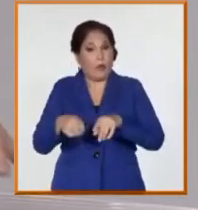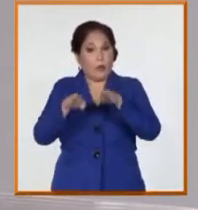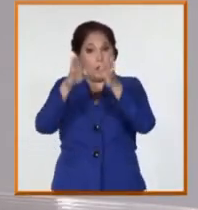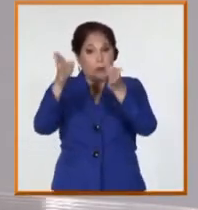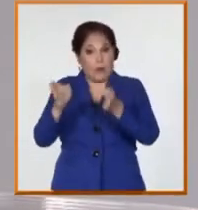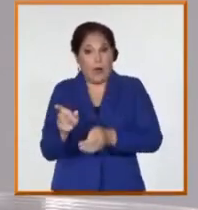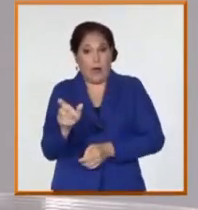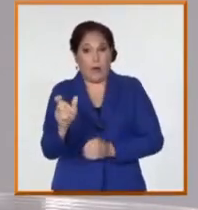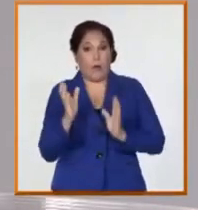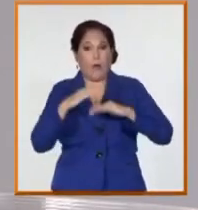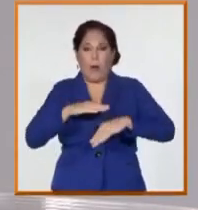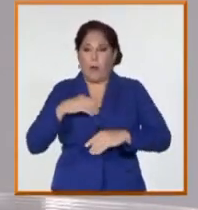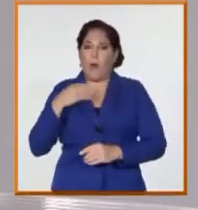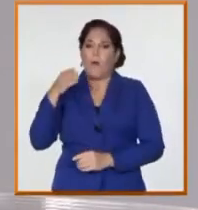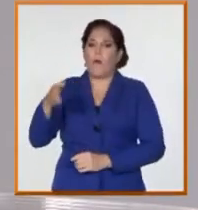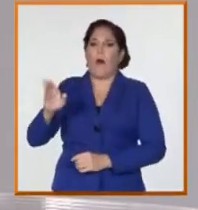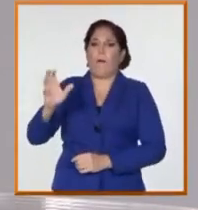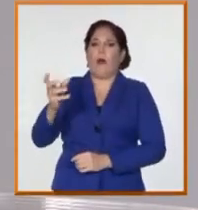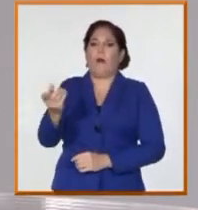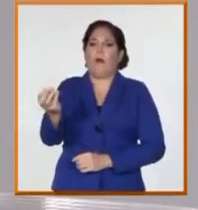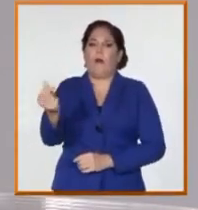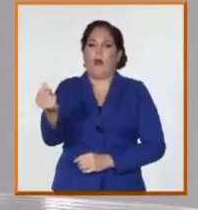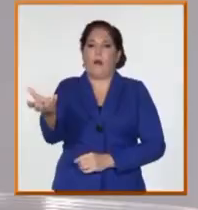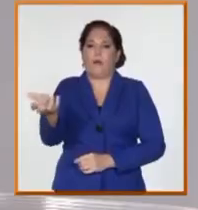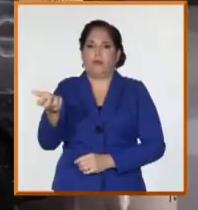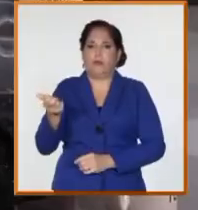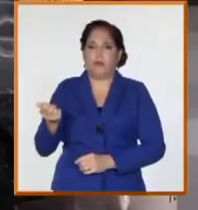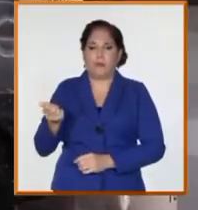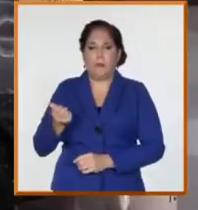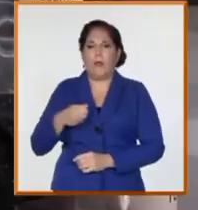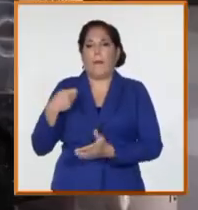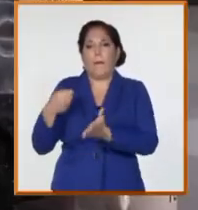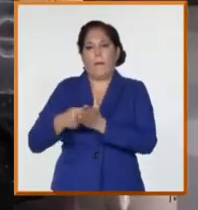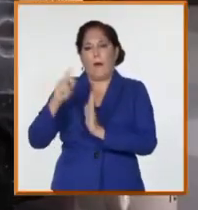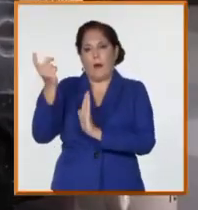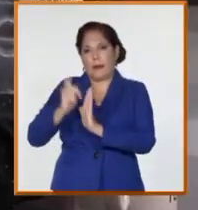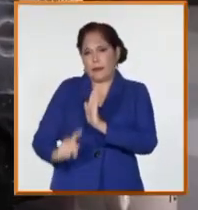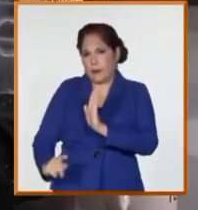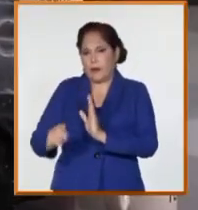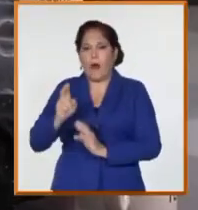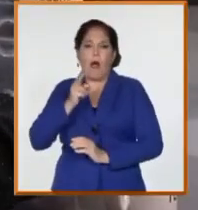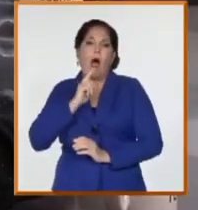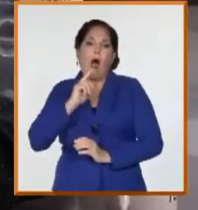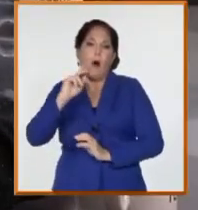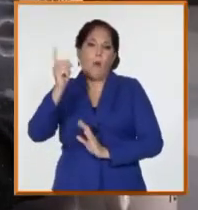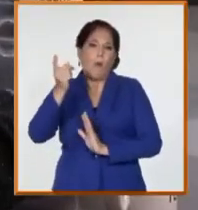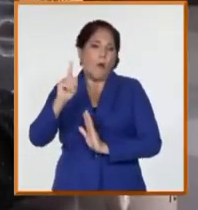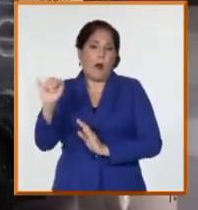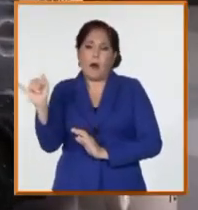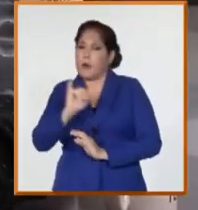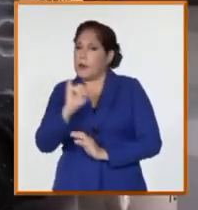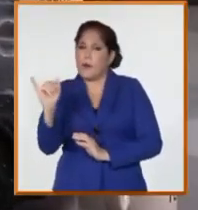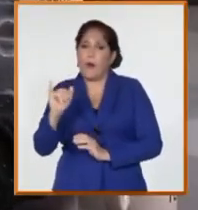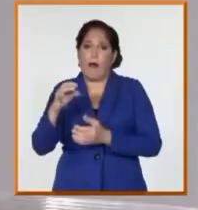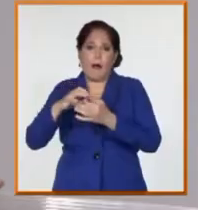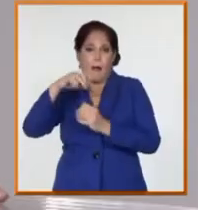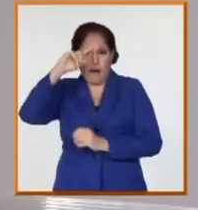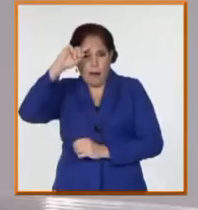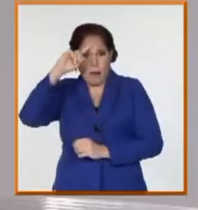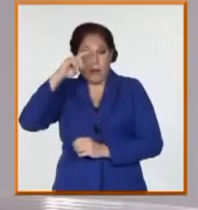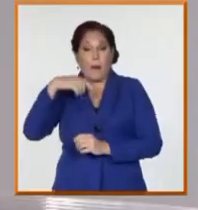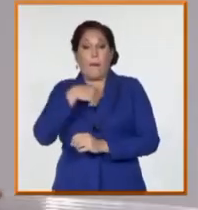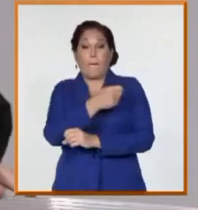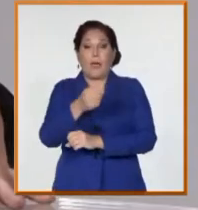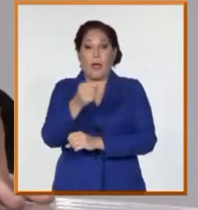pero está en banco o electricidad de servicio pueden tener su tarjeta y no podemos pensar que nuestros Pescadores